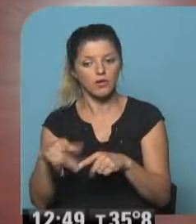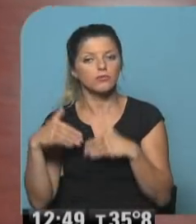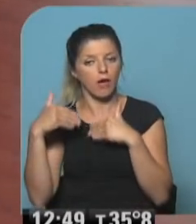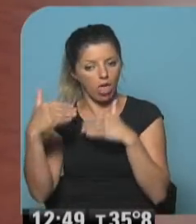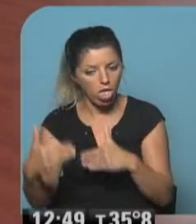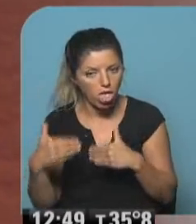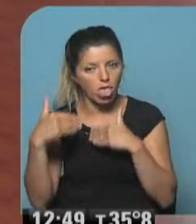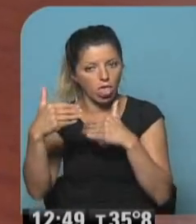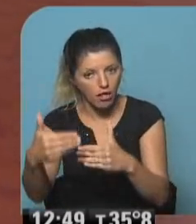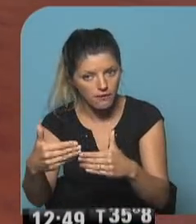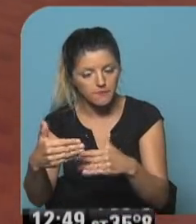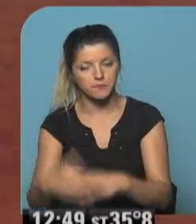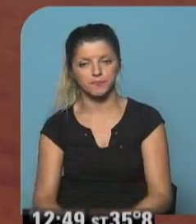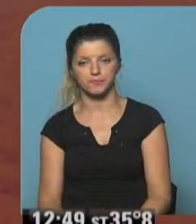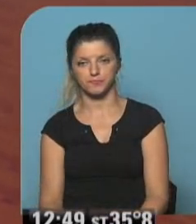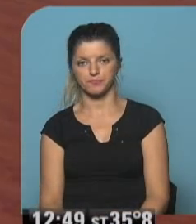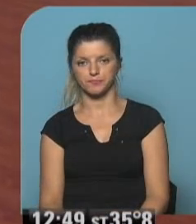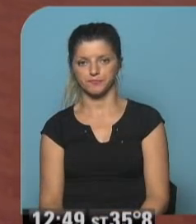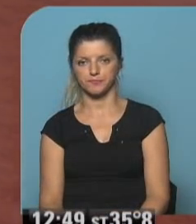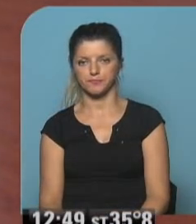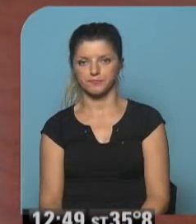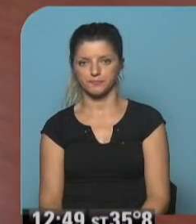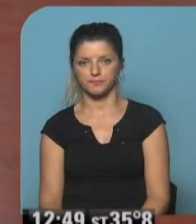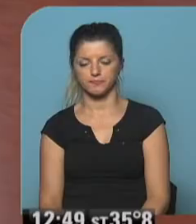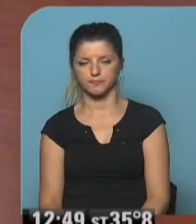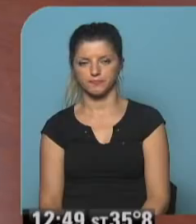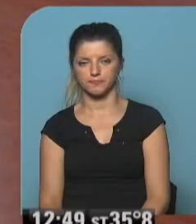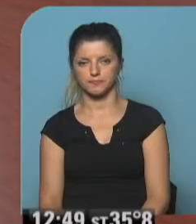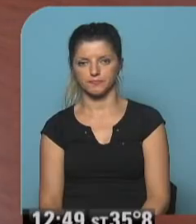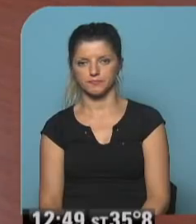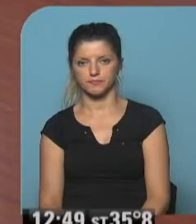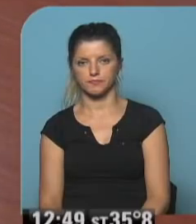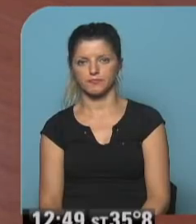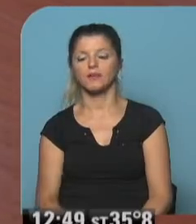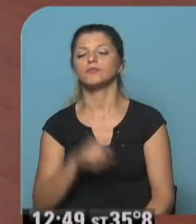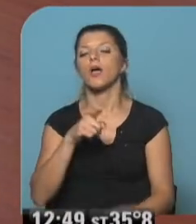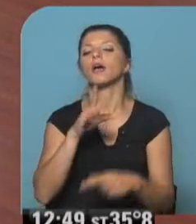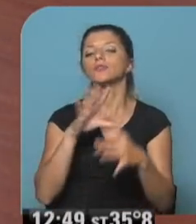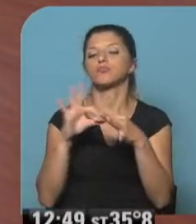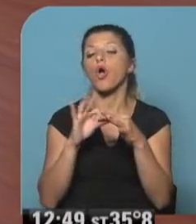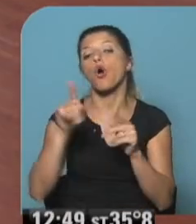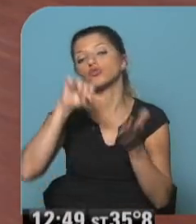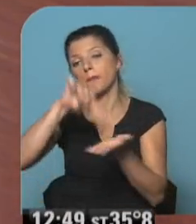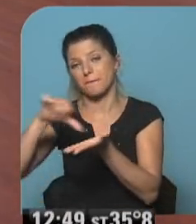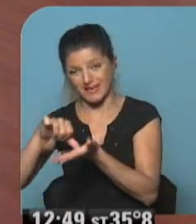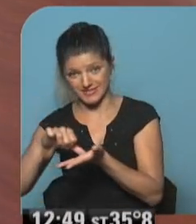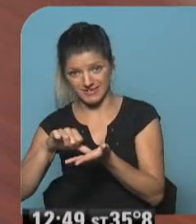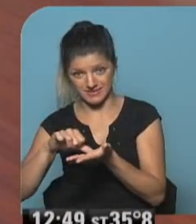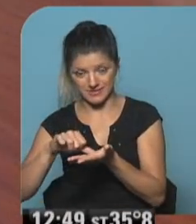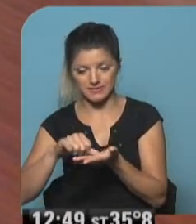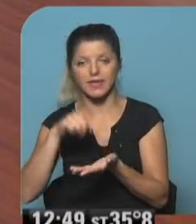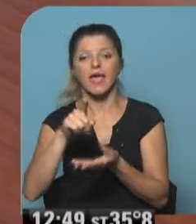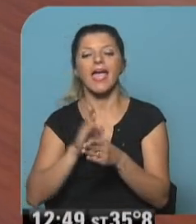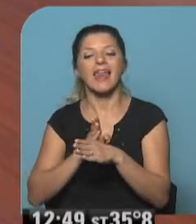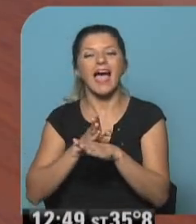ver, Perú empieza a asomarse también a lo que son las demandas de los países de ingresos medios. Está accediendo